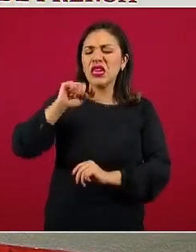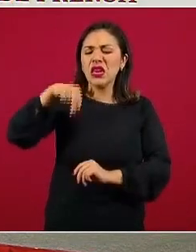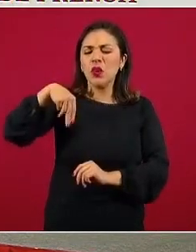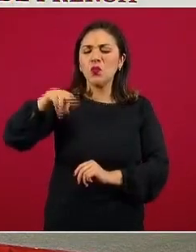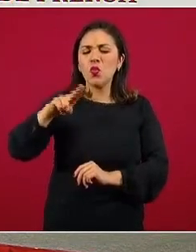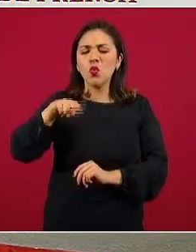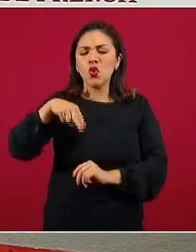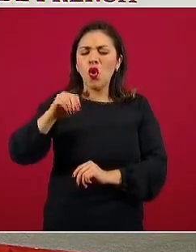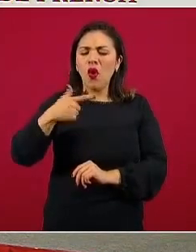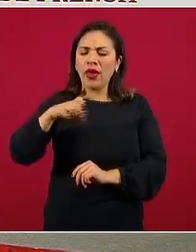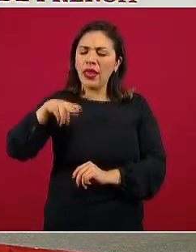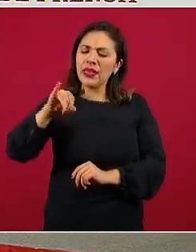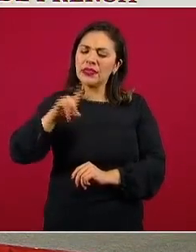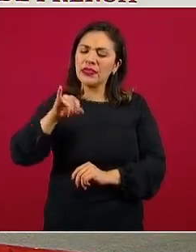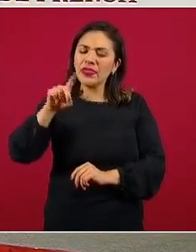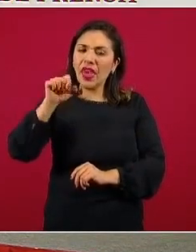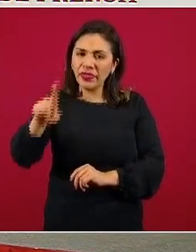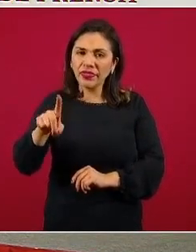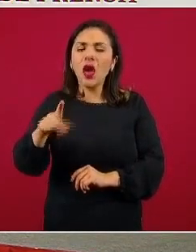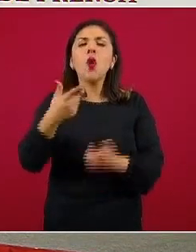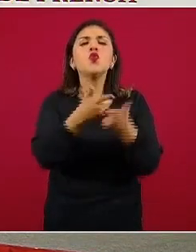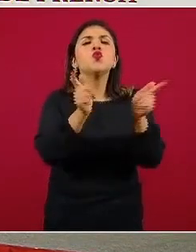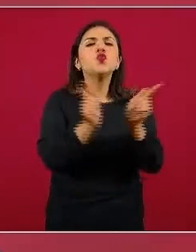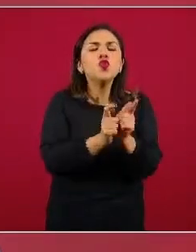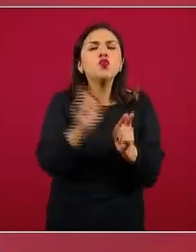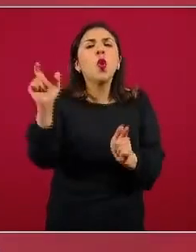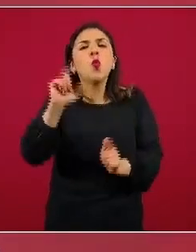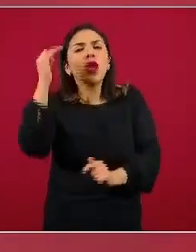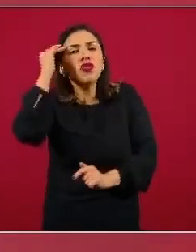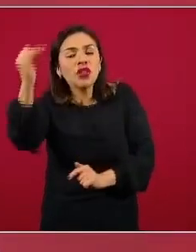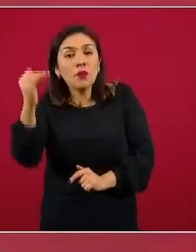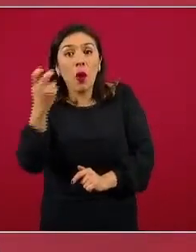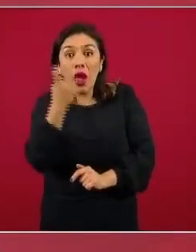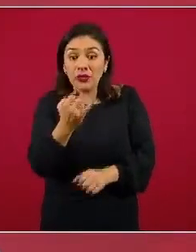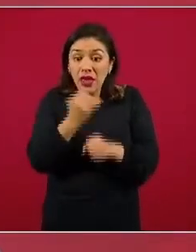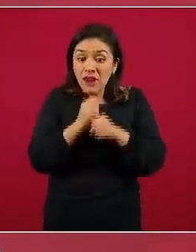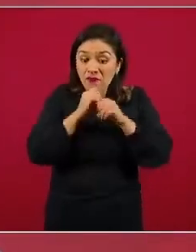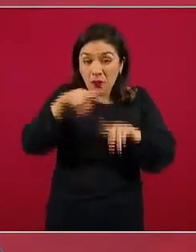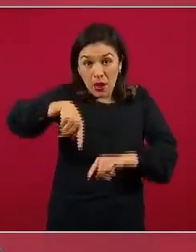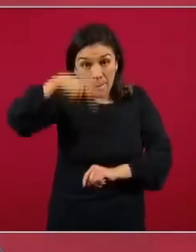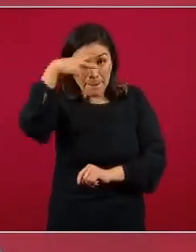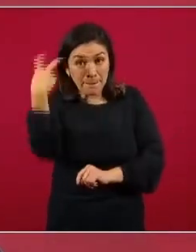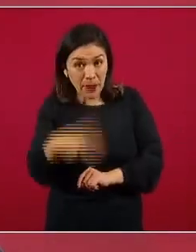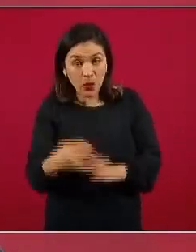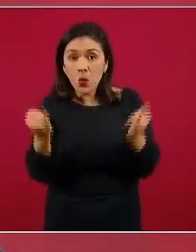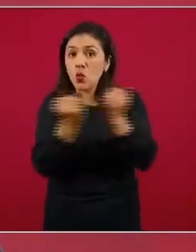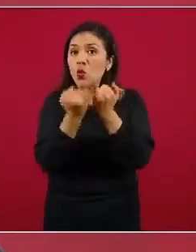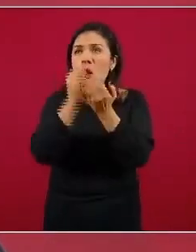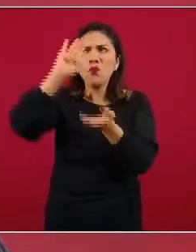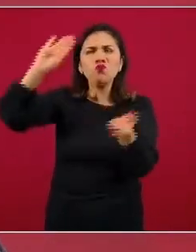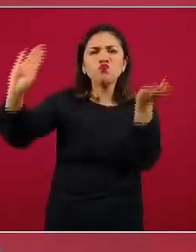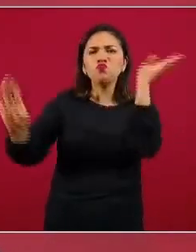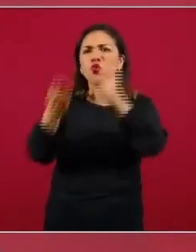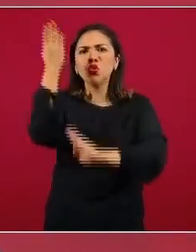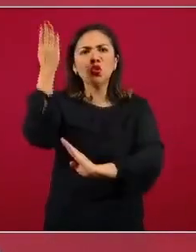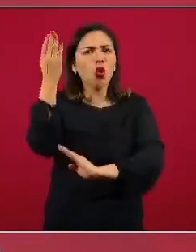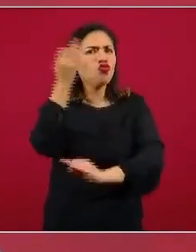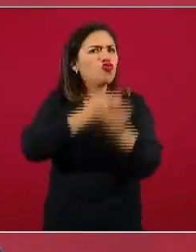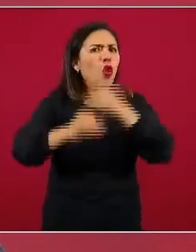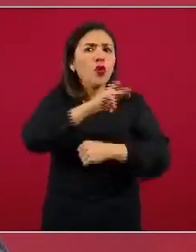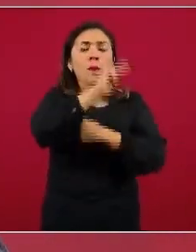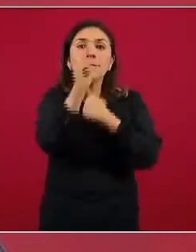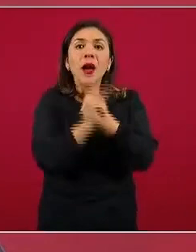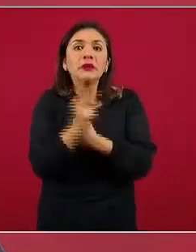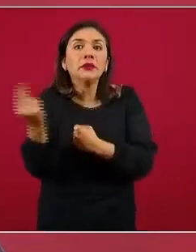en qué grupos y en qué momentos, es mucha de la información que no solo México, sino a nivel mundial, pues todos los países